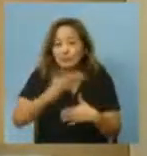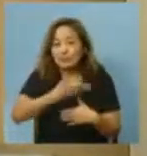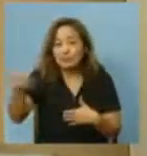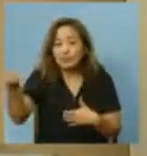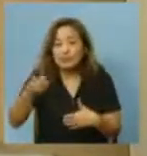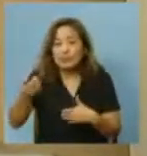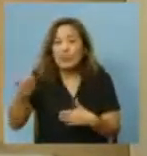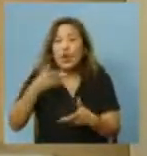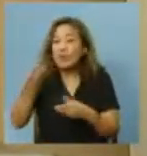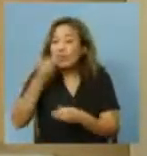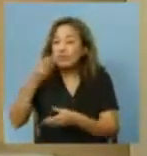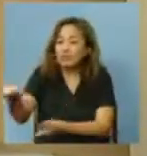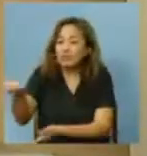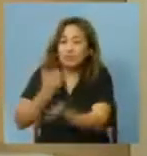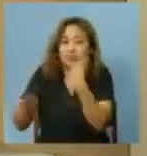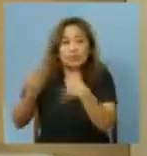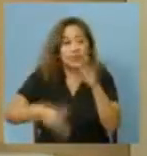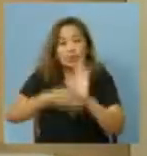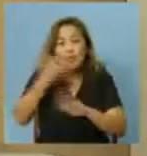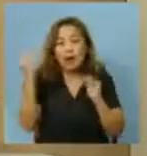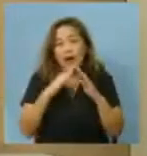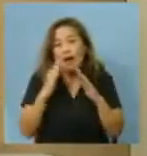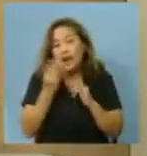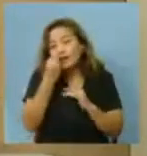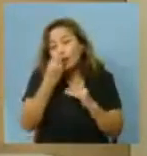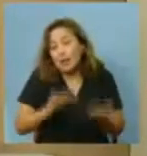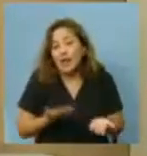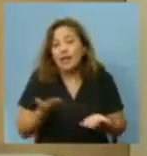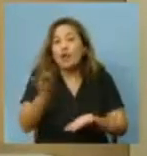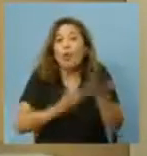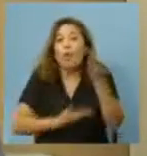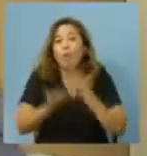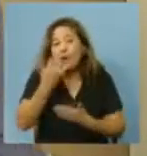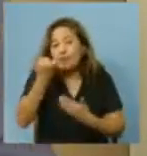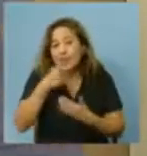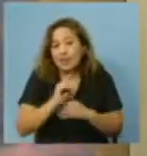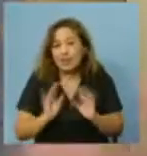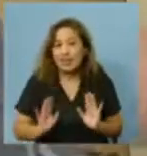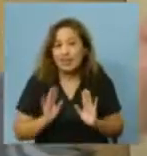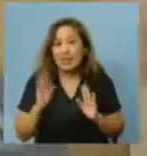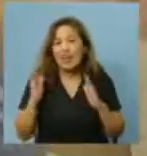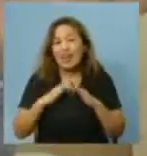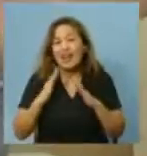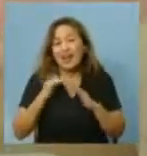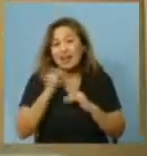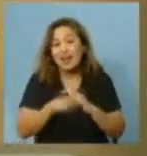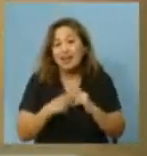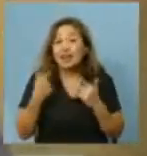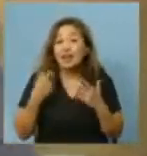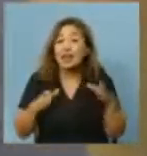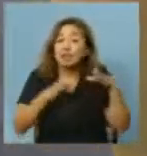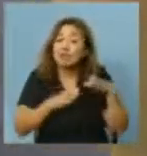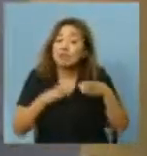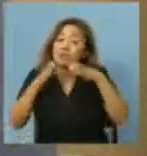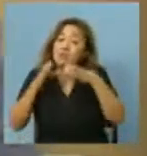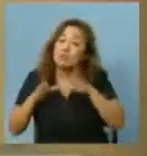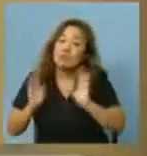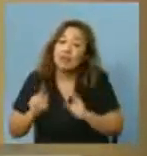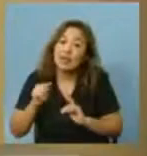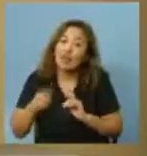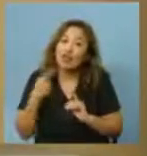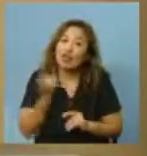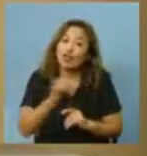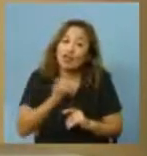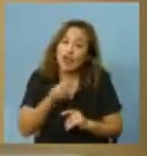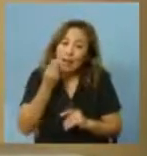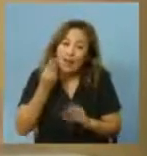retirar las viandas y las llevan a sus hogares para poder tener esta porción de comida en sus